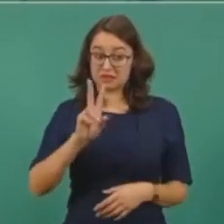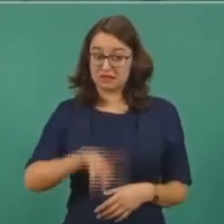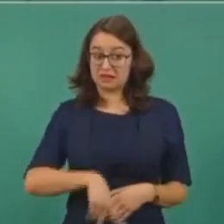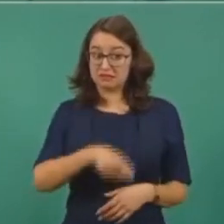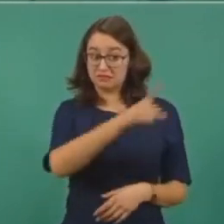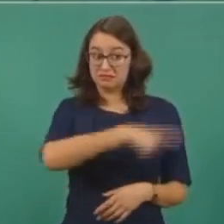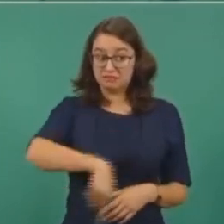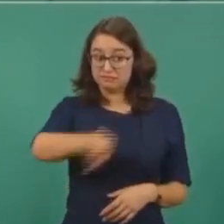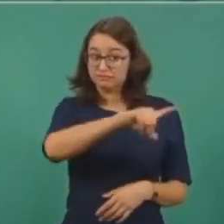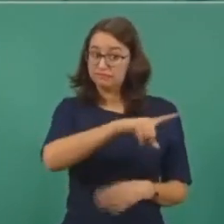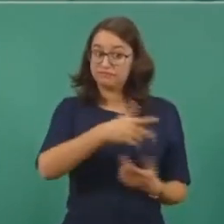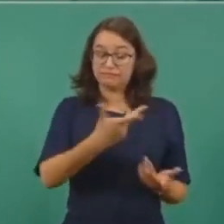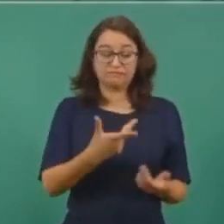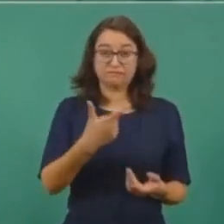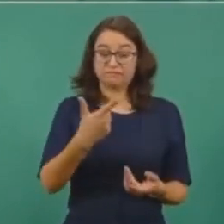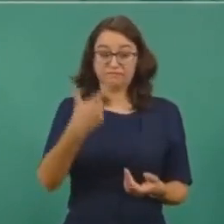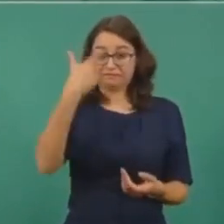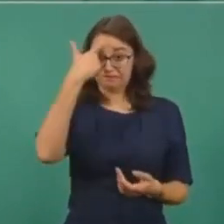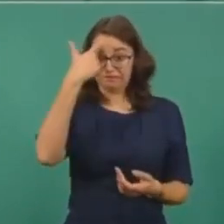asesorados.